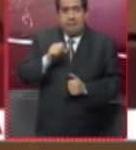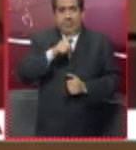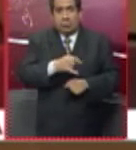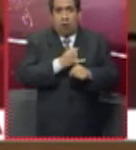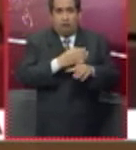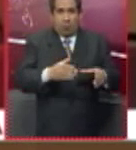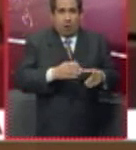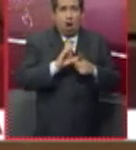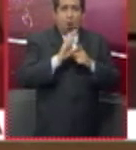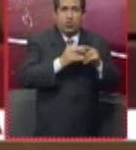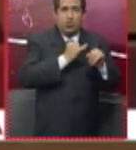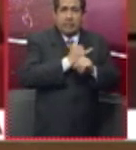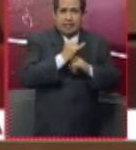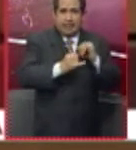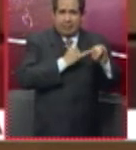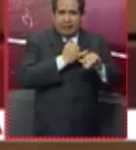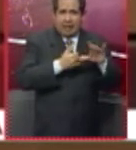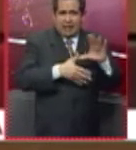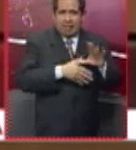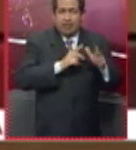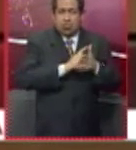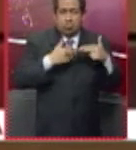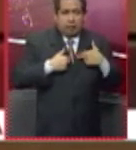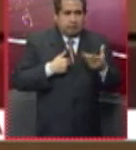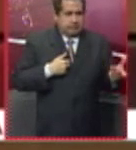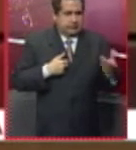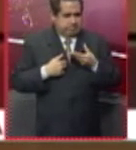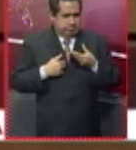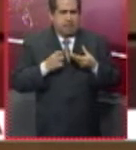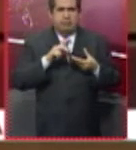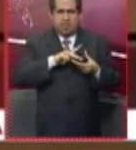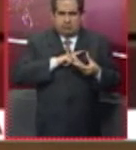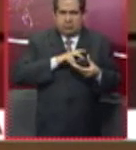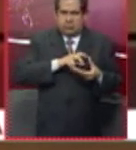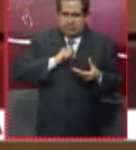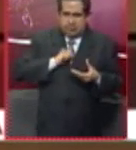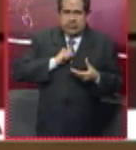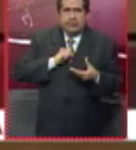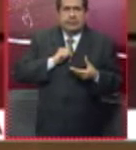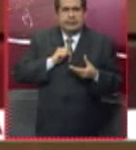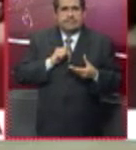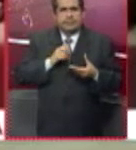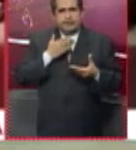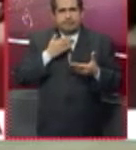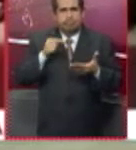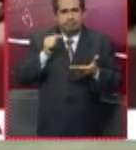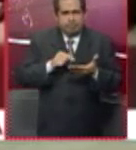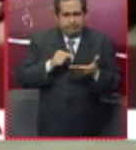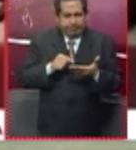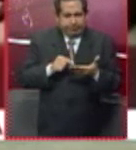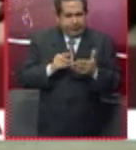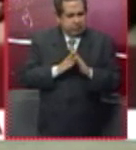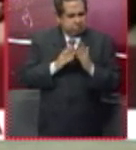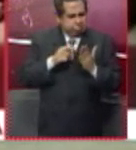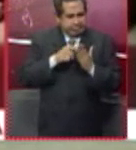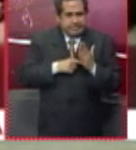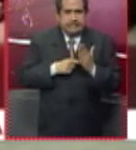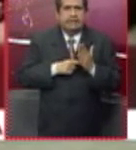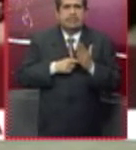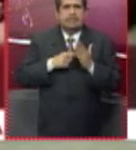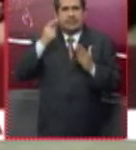el informe del grupo de expertos de la Comisión Interamericana de Derechos Humanos. Le hemos dado la